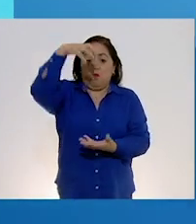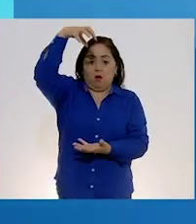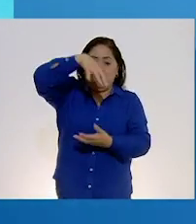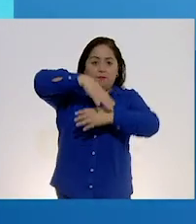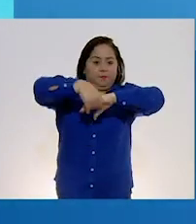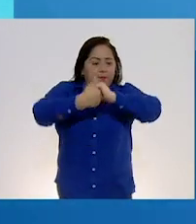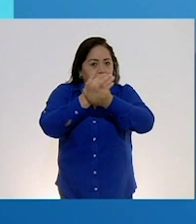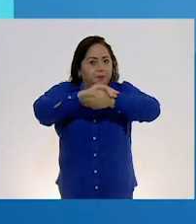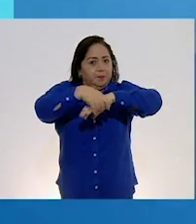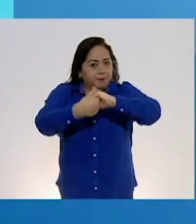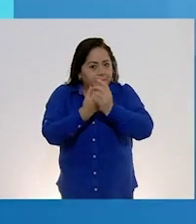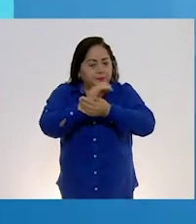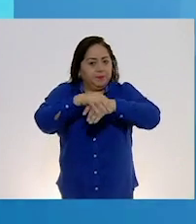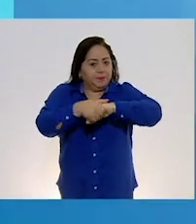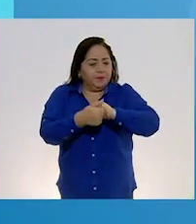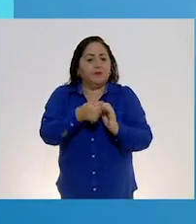manos.